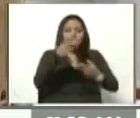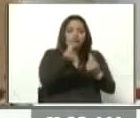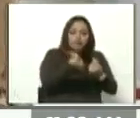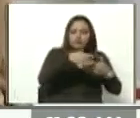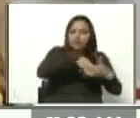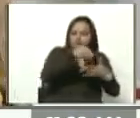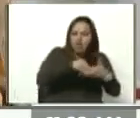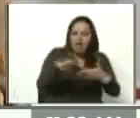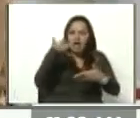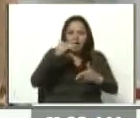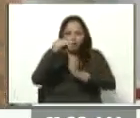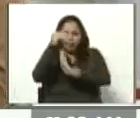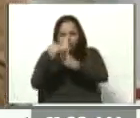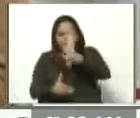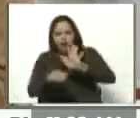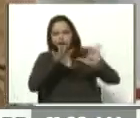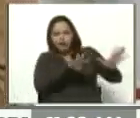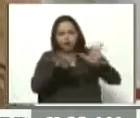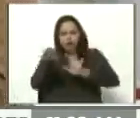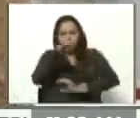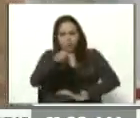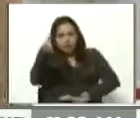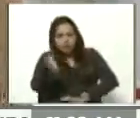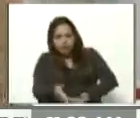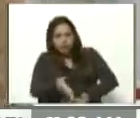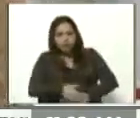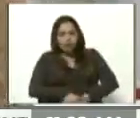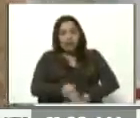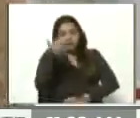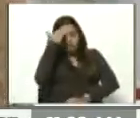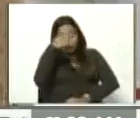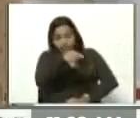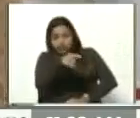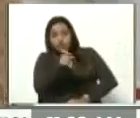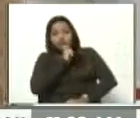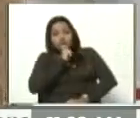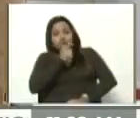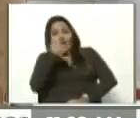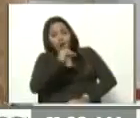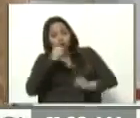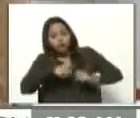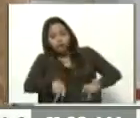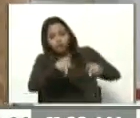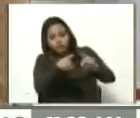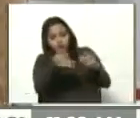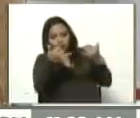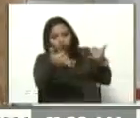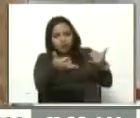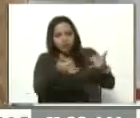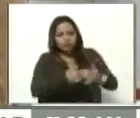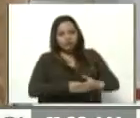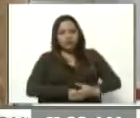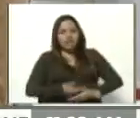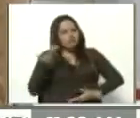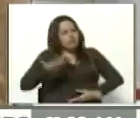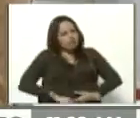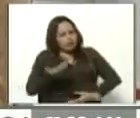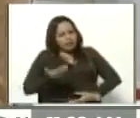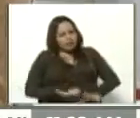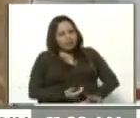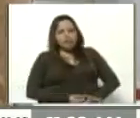caída del 99%. De cara a esto, se abre una posibilidad bien